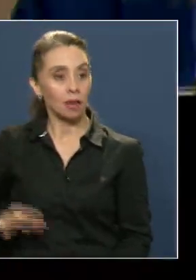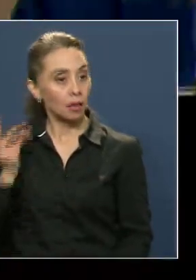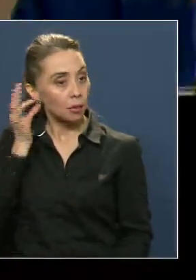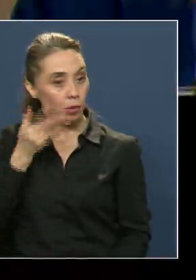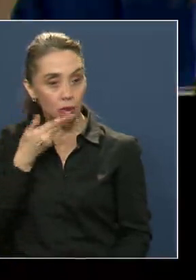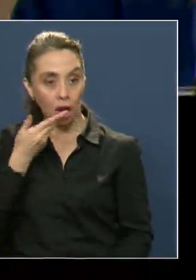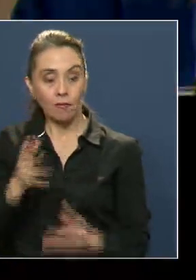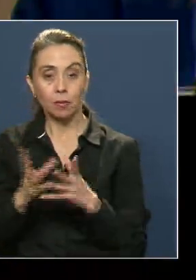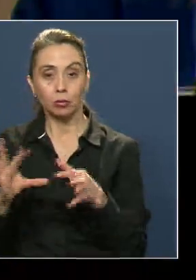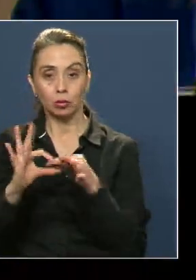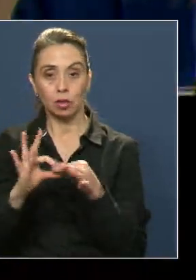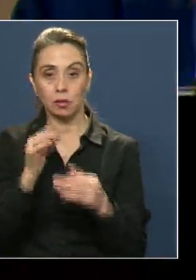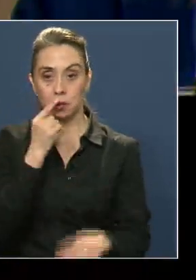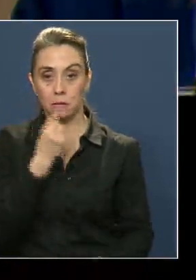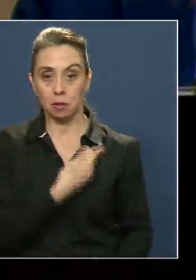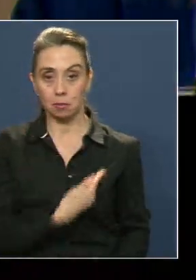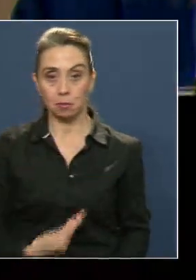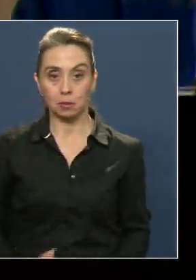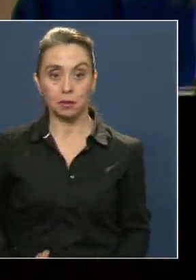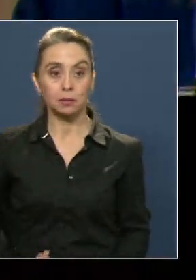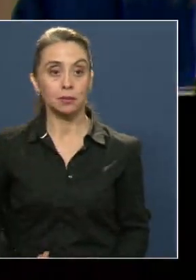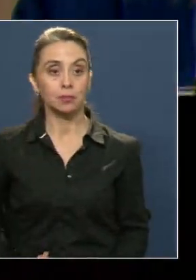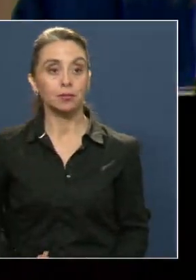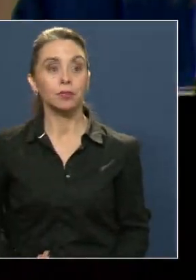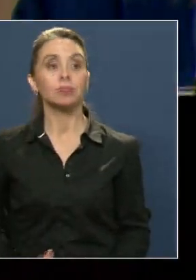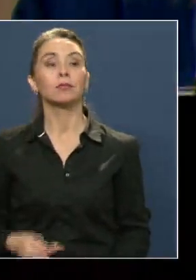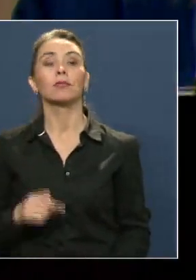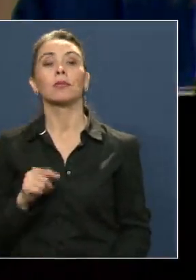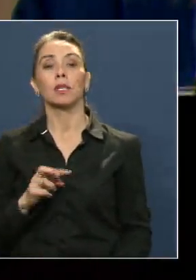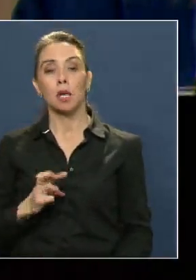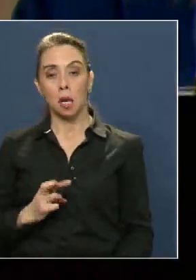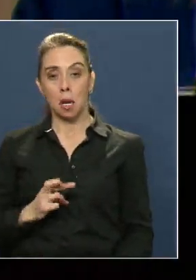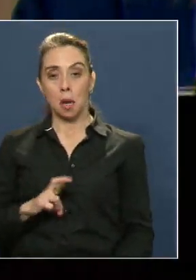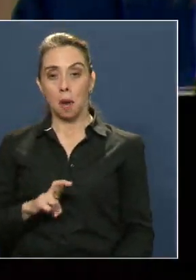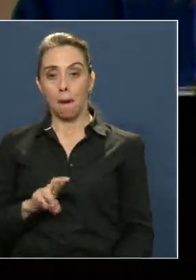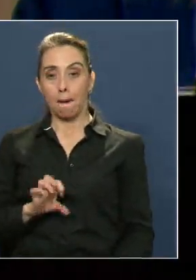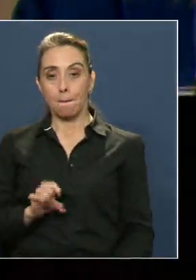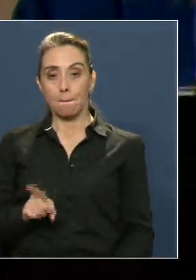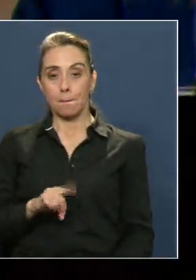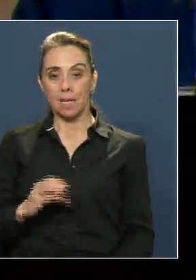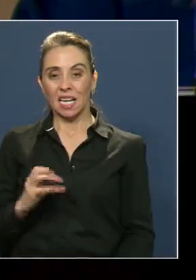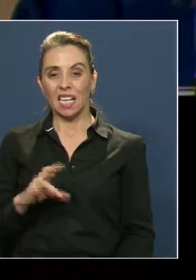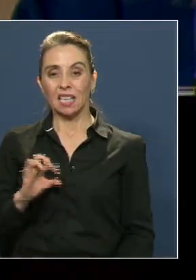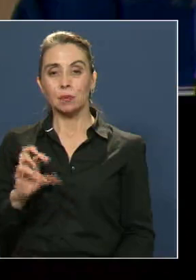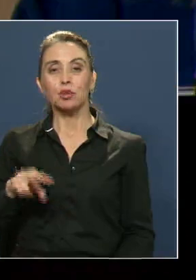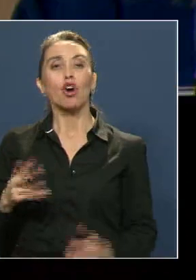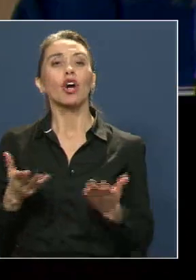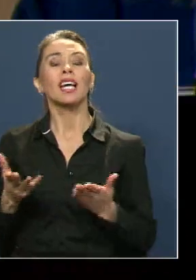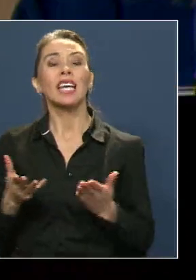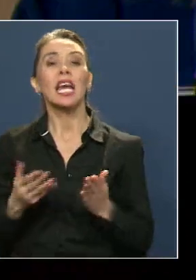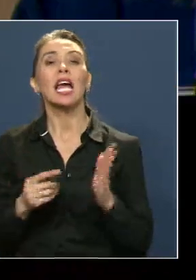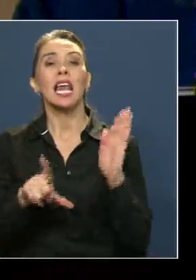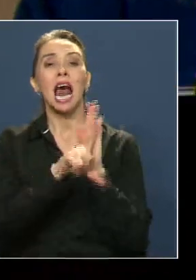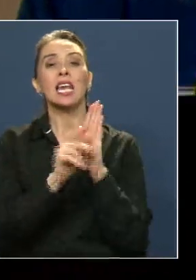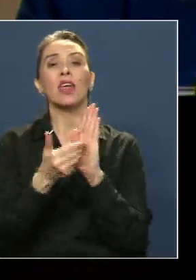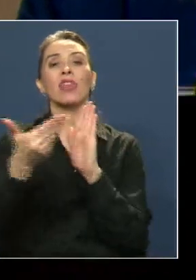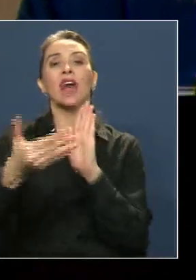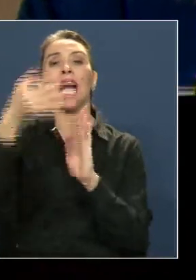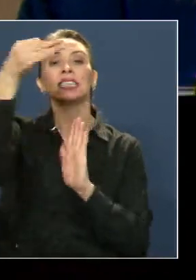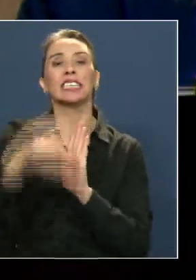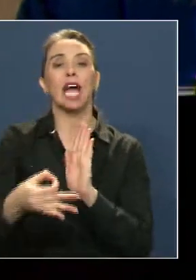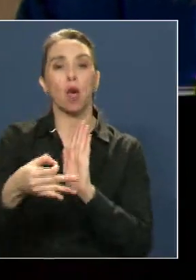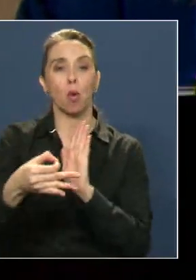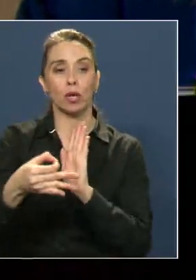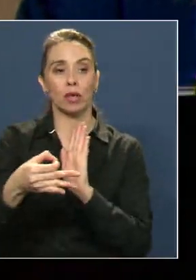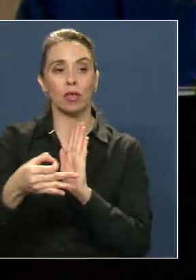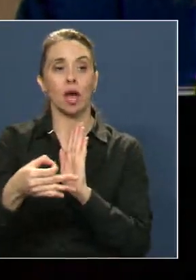gracias, presidente. La prescripción es una institución vinculada a la certeza jurídica, pero que a todas luces